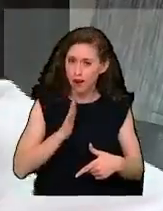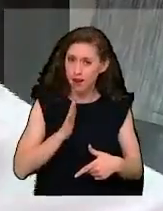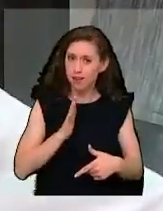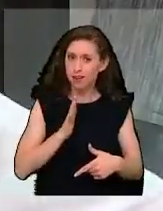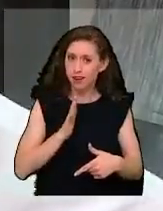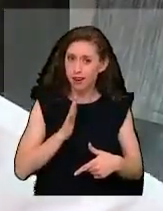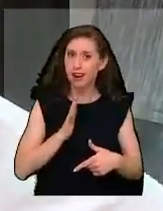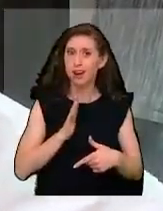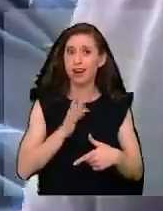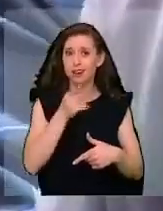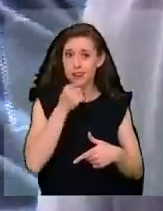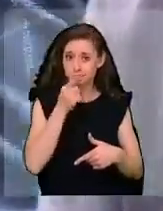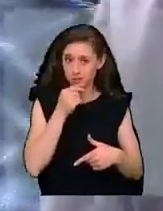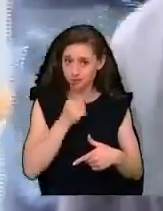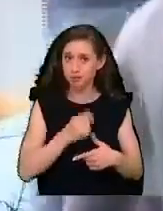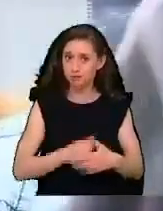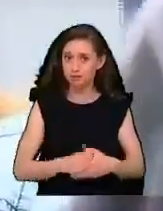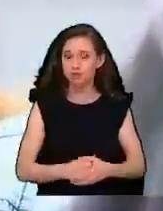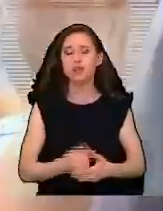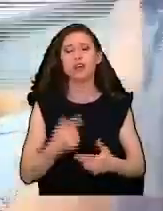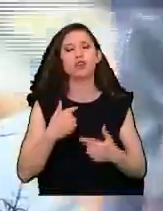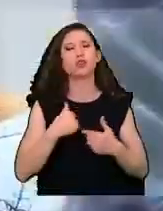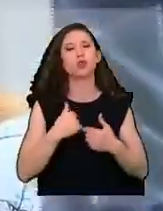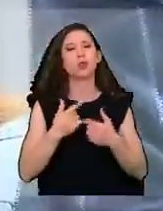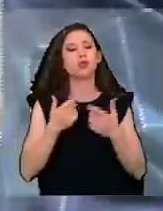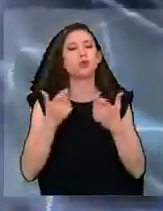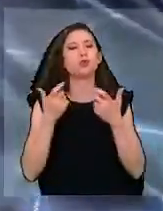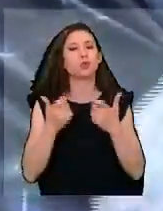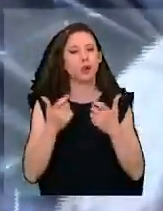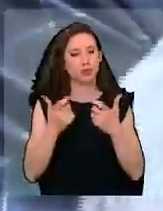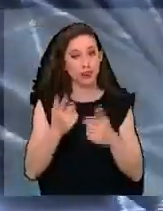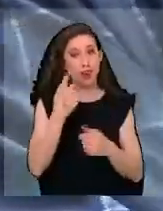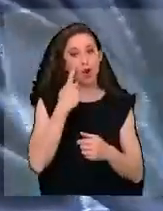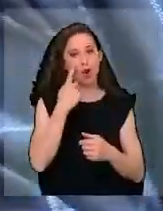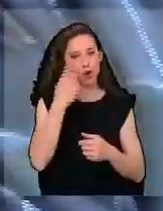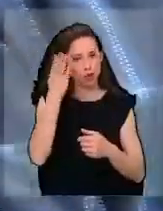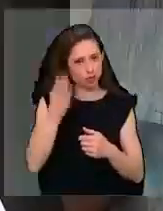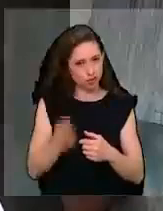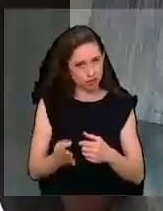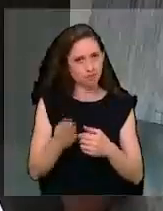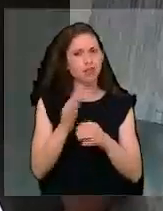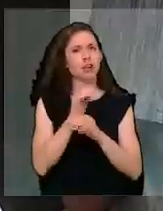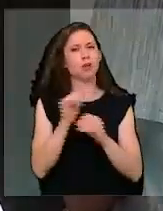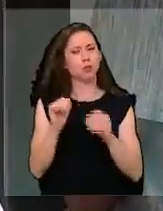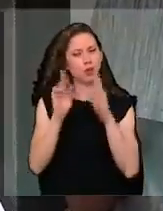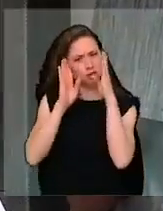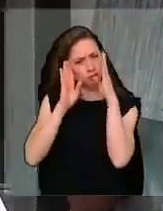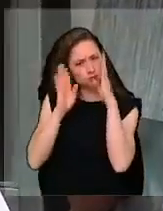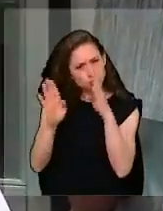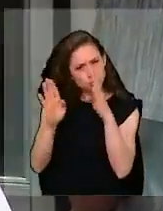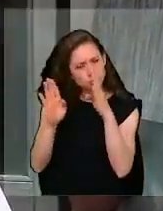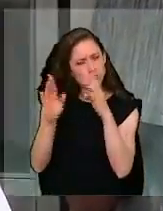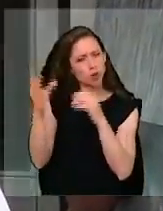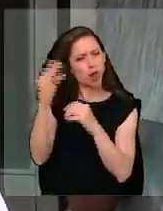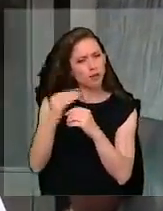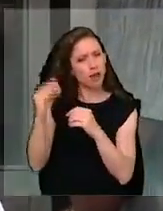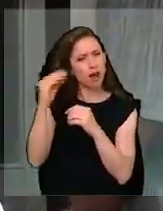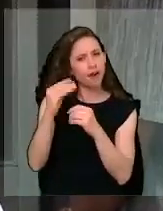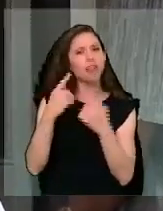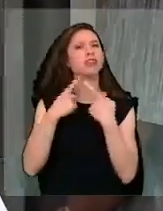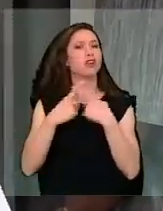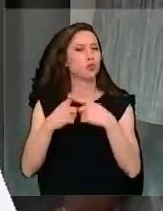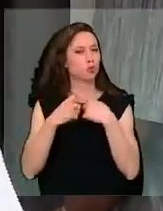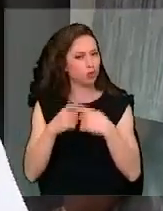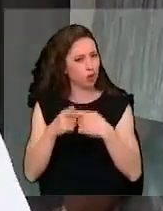en el interior verdad tuve la suerte de haberla conocido De haberle escuchado de haber discutido